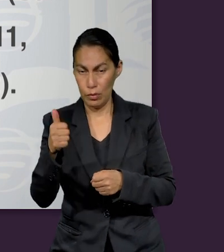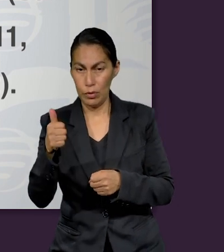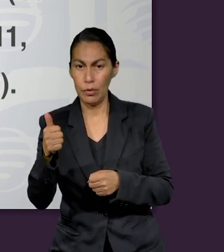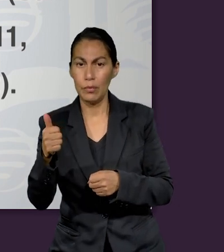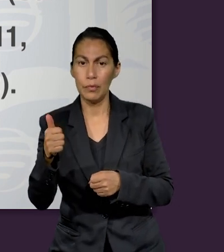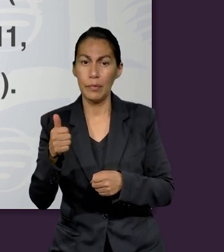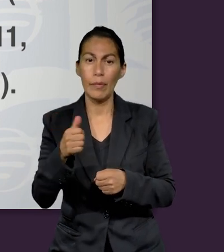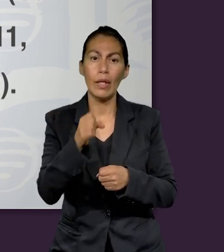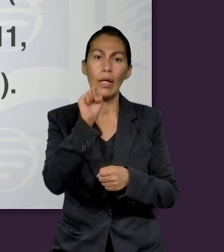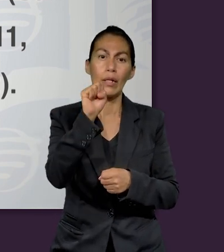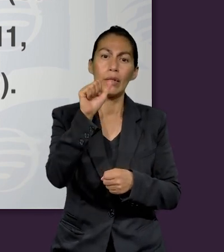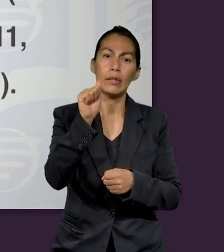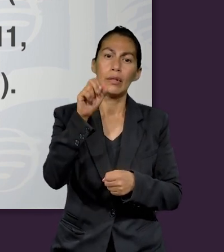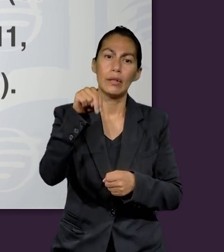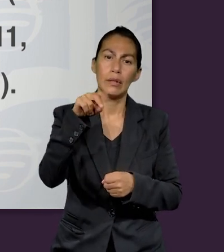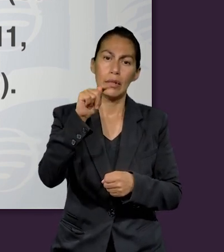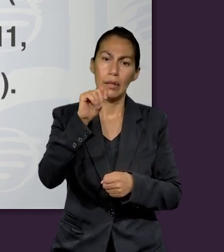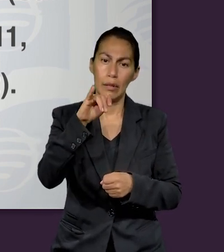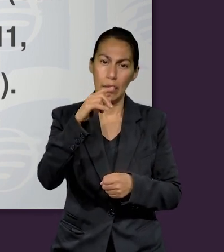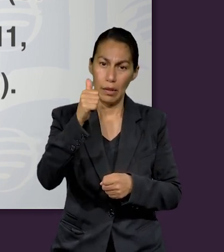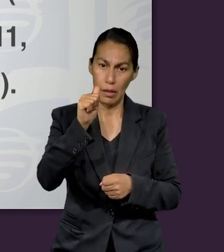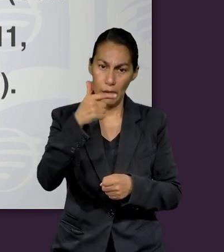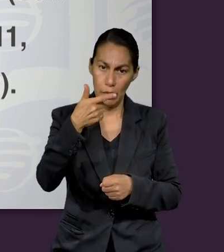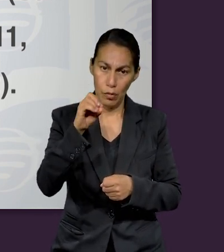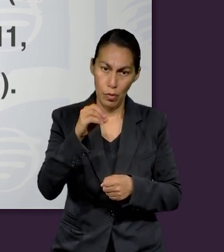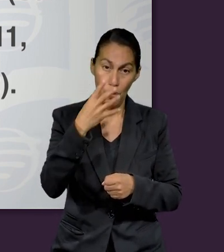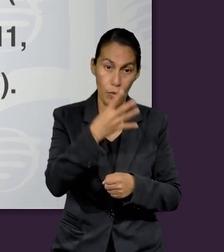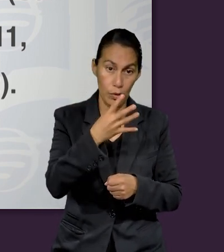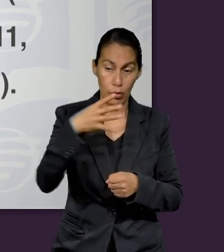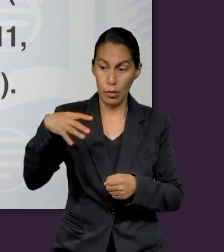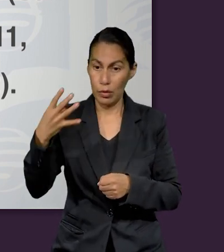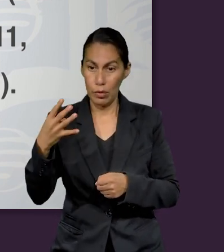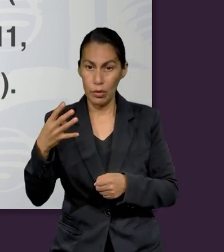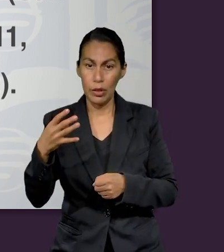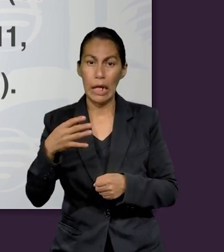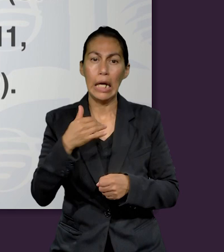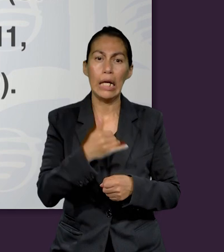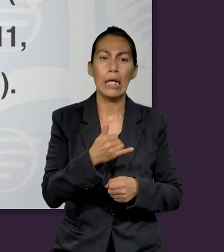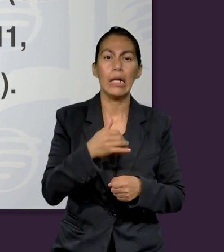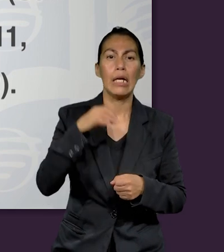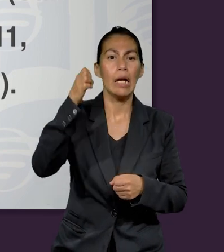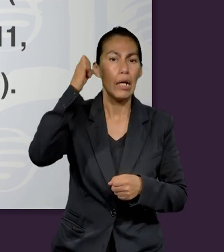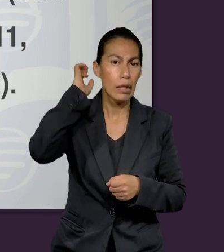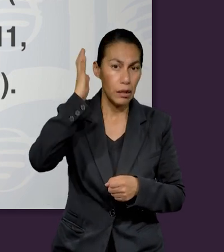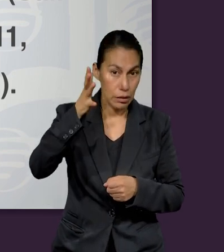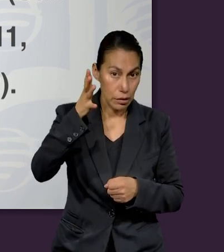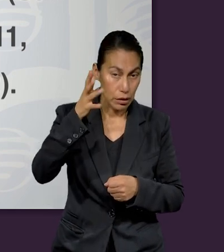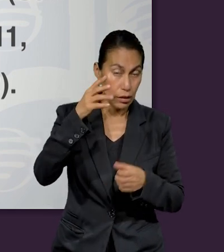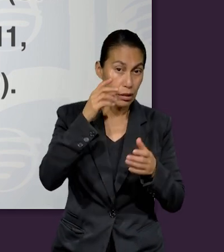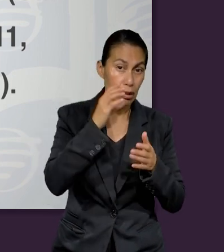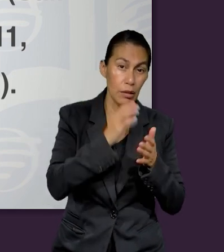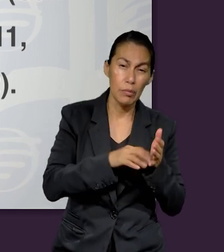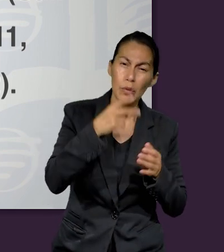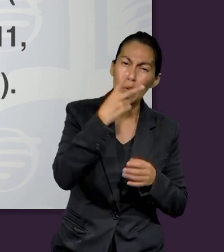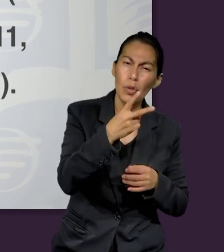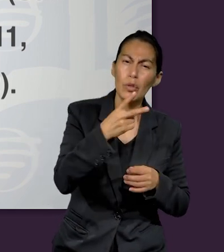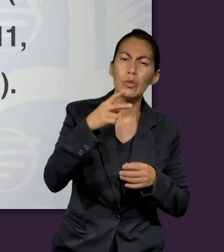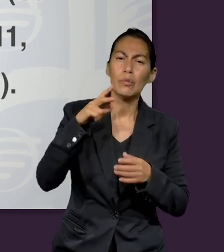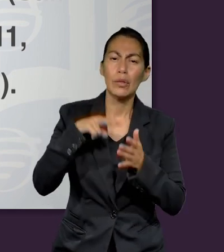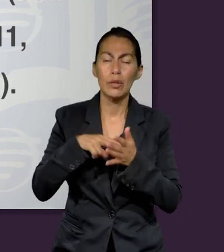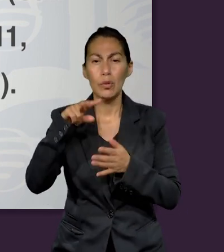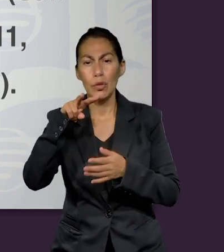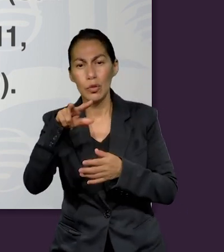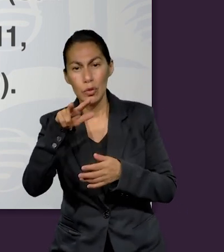en salmo 49:17 primera de Timoteo capítulo 6 versículo 6 y 7 salmo